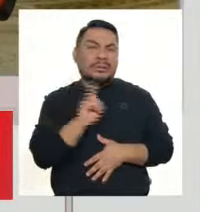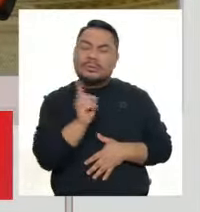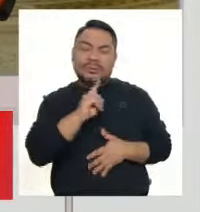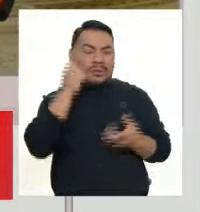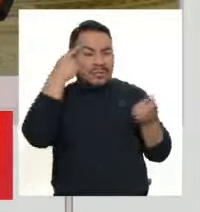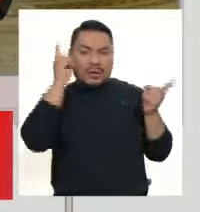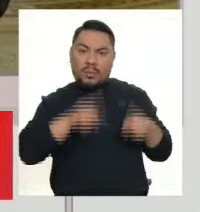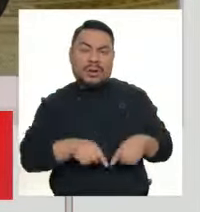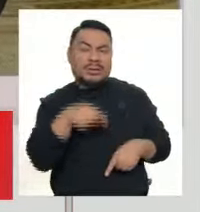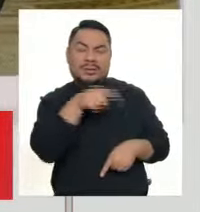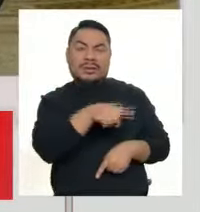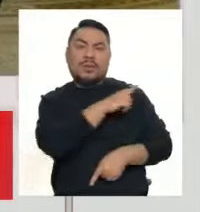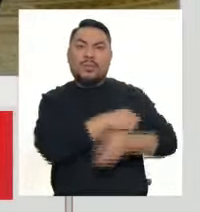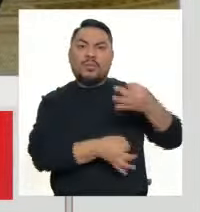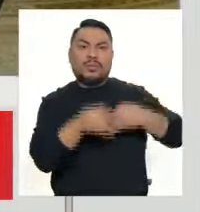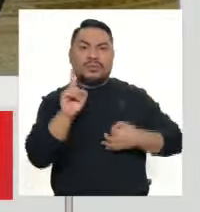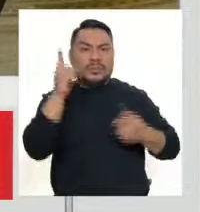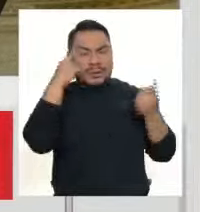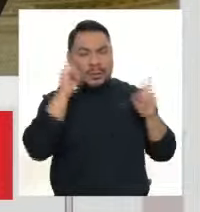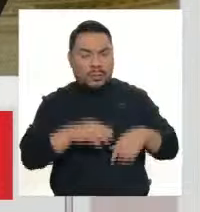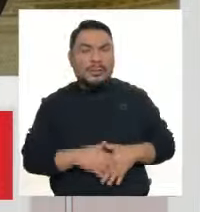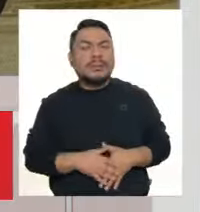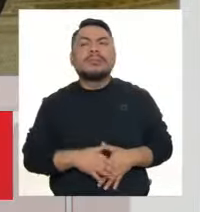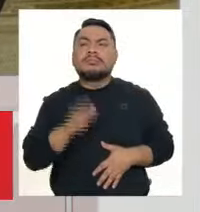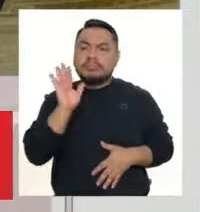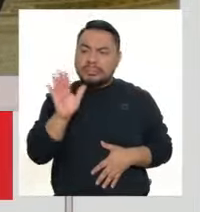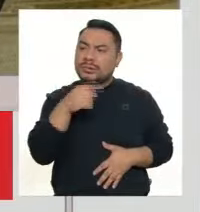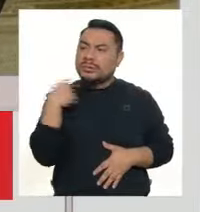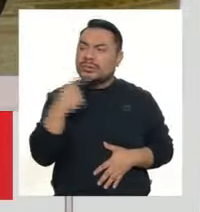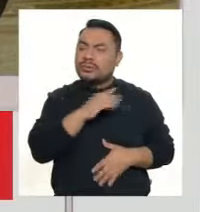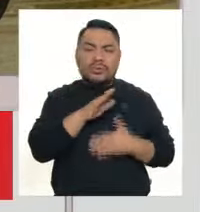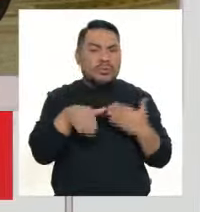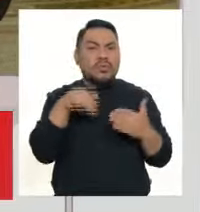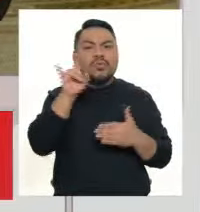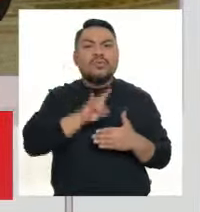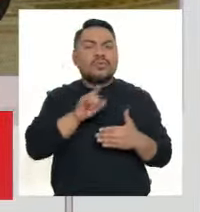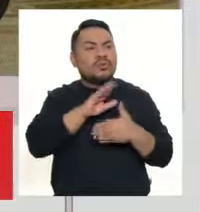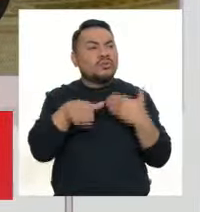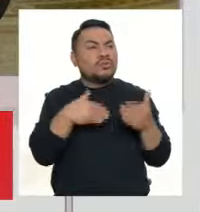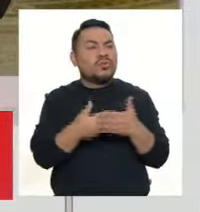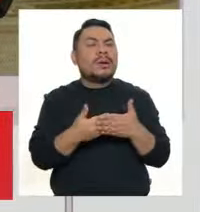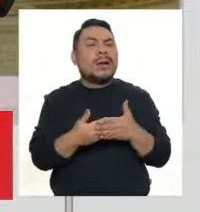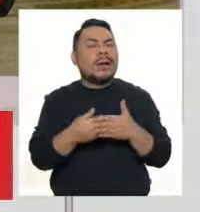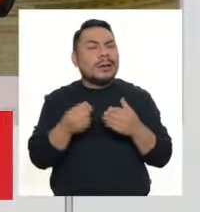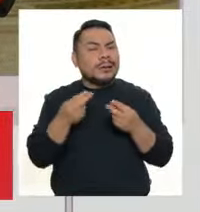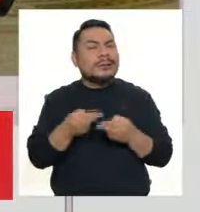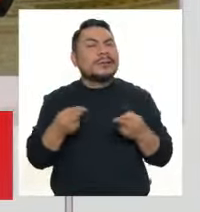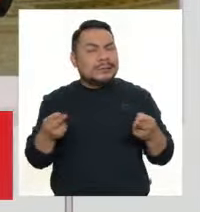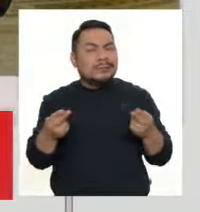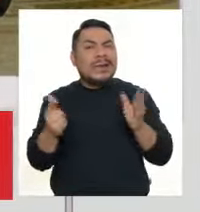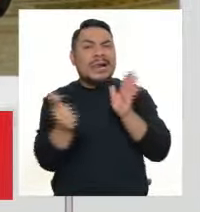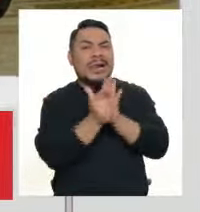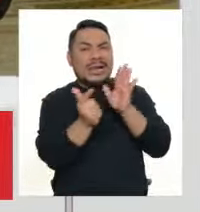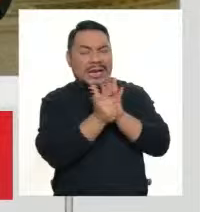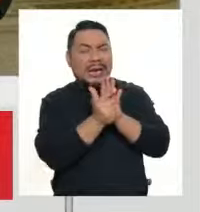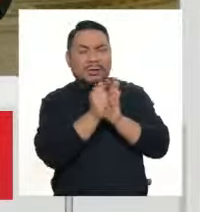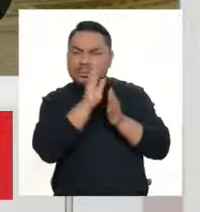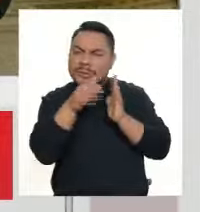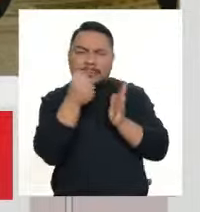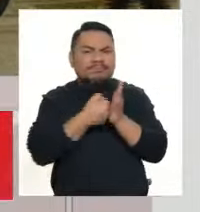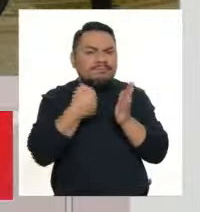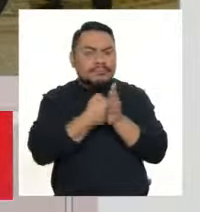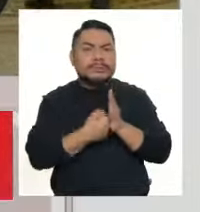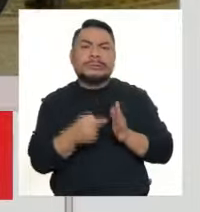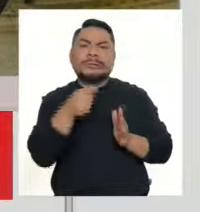esta decisión, ¿no?, y van a utilizar todas las herramientas legales para poder, digamos, rechazar,